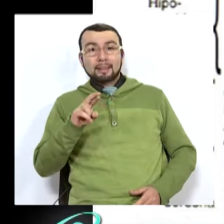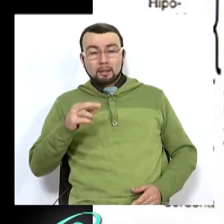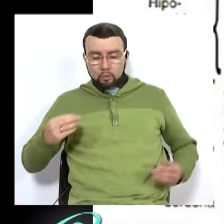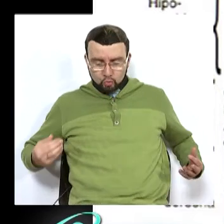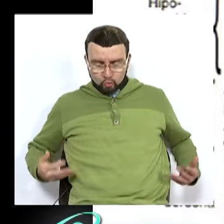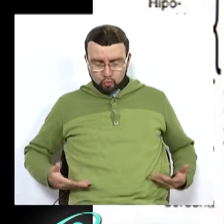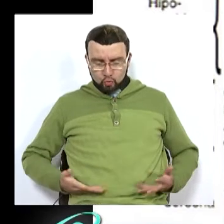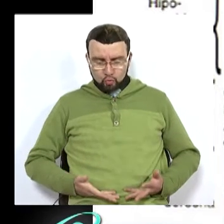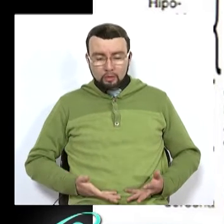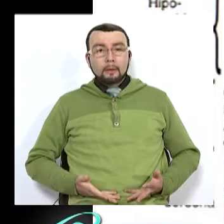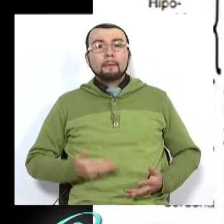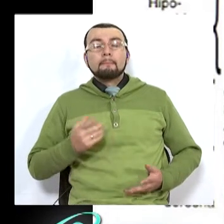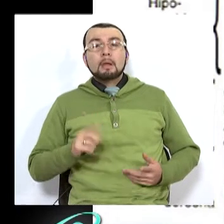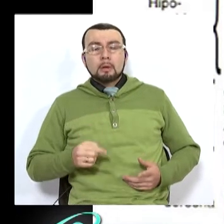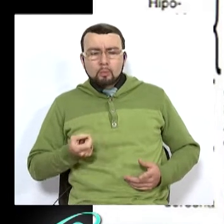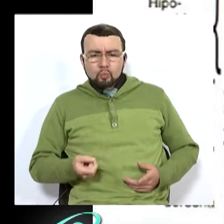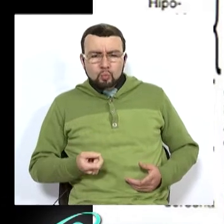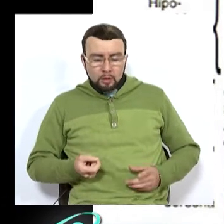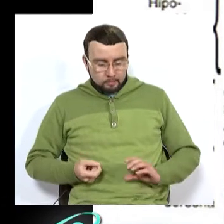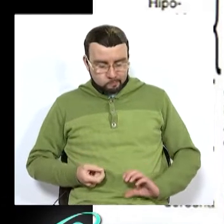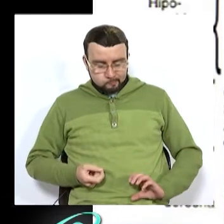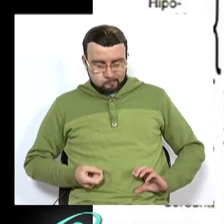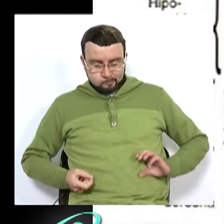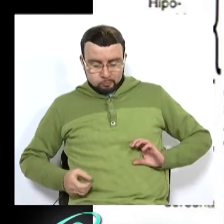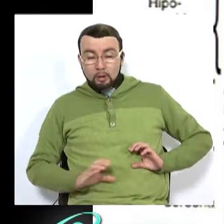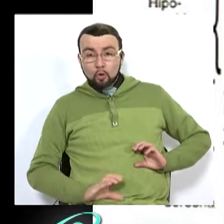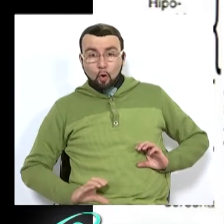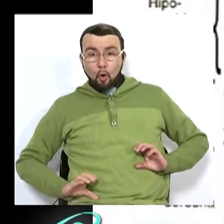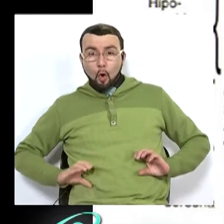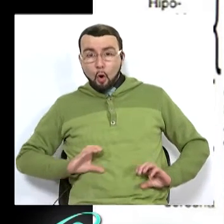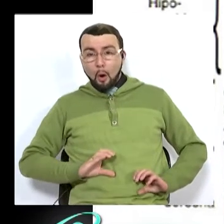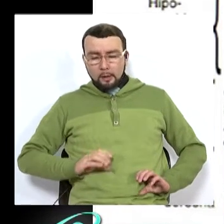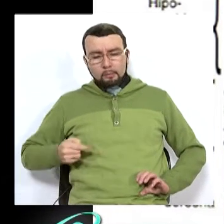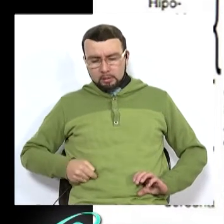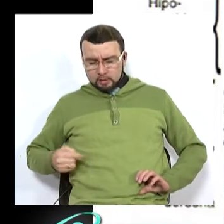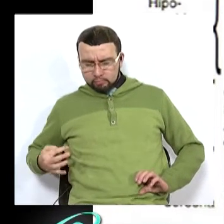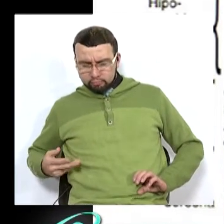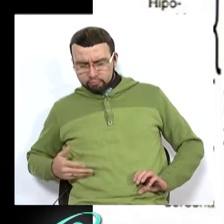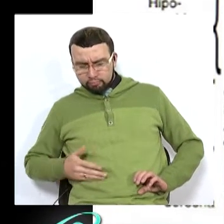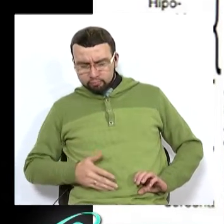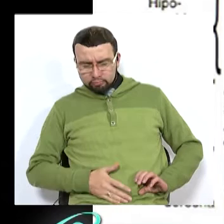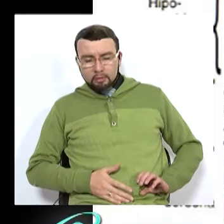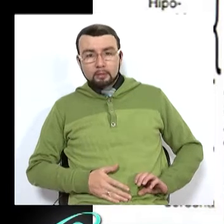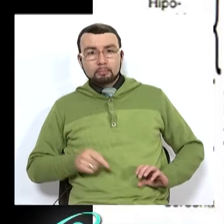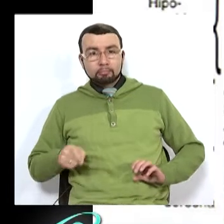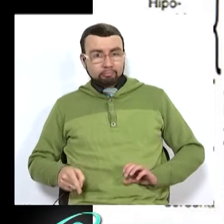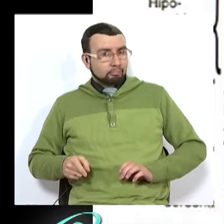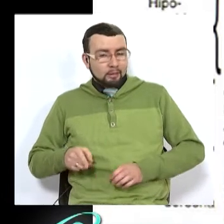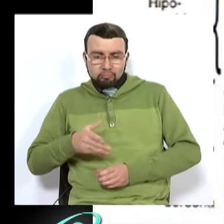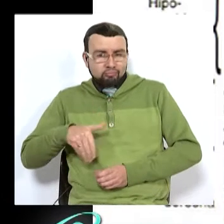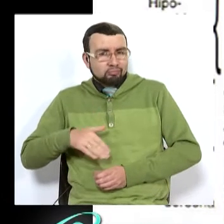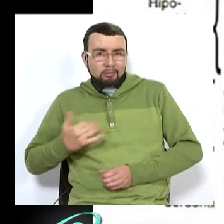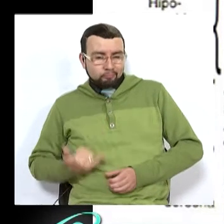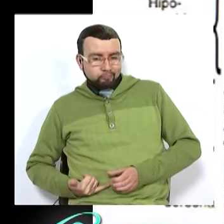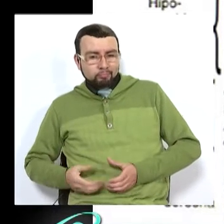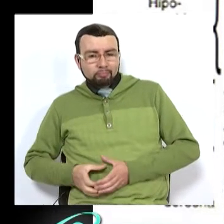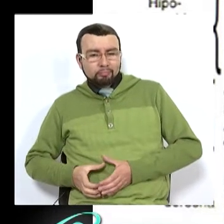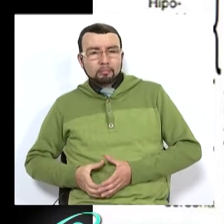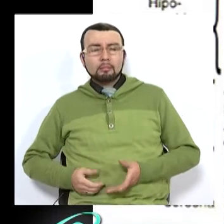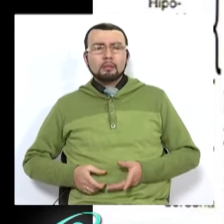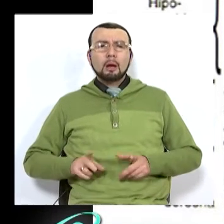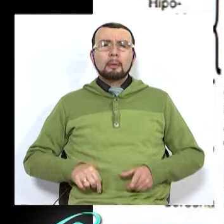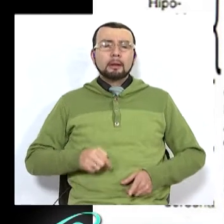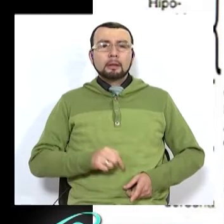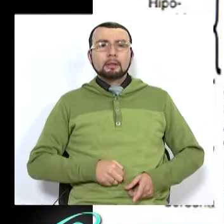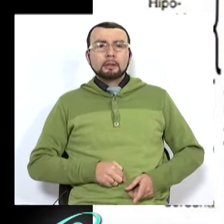colon ascendente, entonces encontramos ahí dos estructuras huecas, tenemos parte de compromiso de